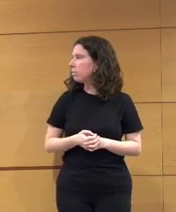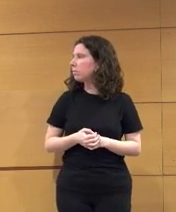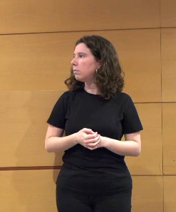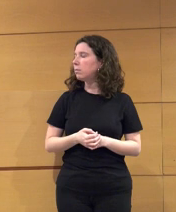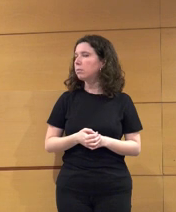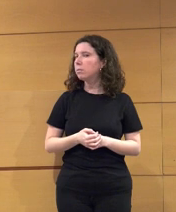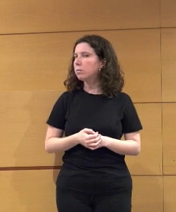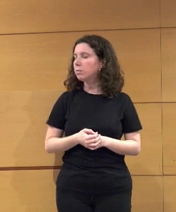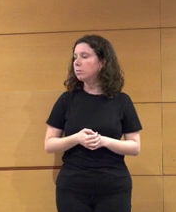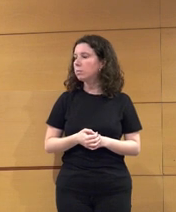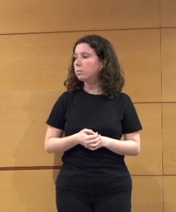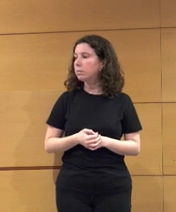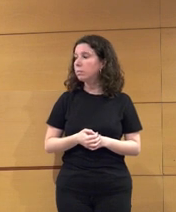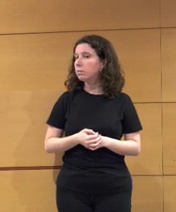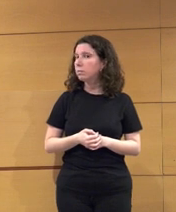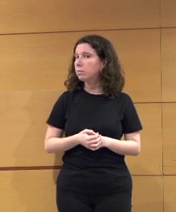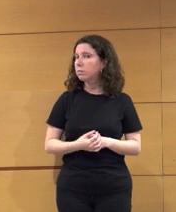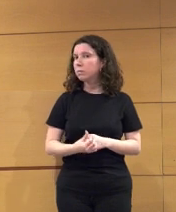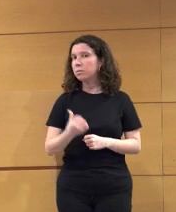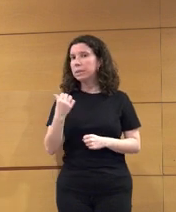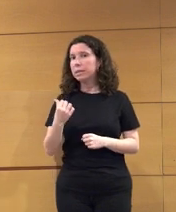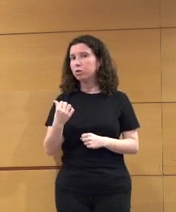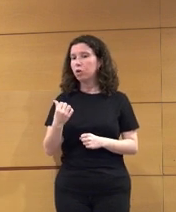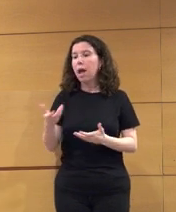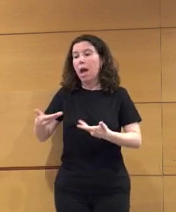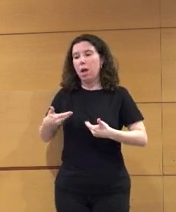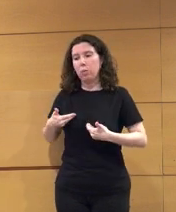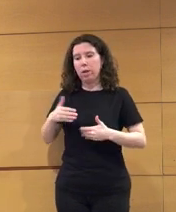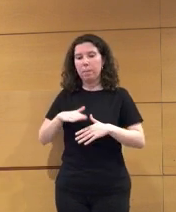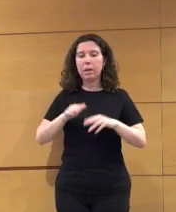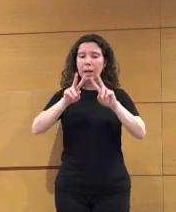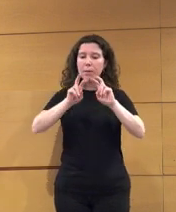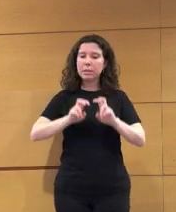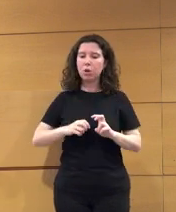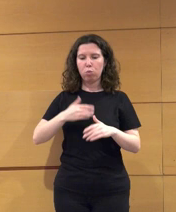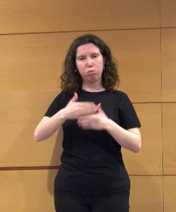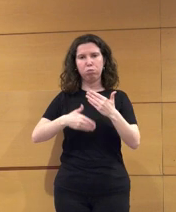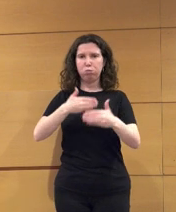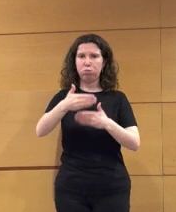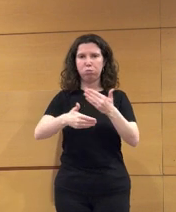esto nos permite avanzar en la investigación en este campo.